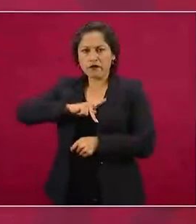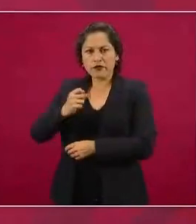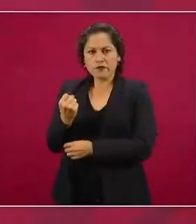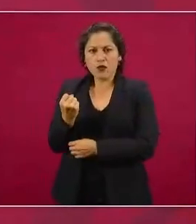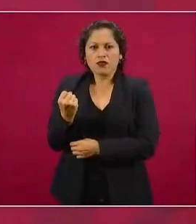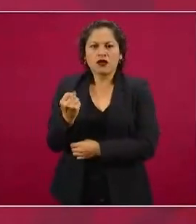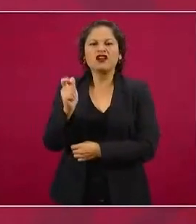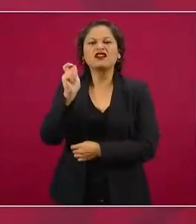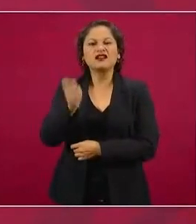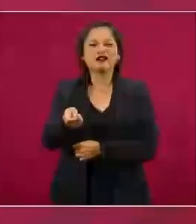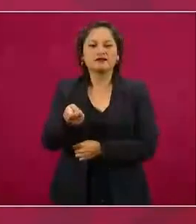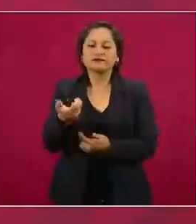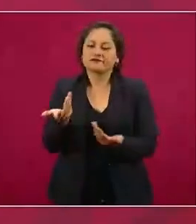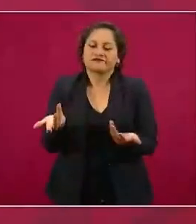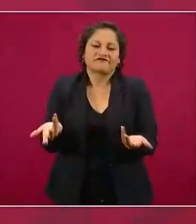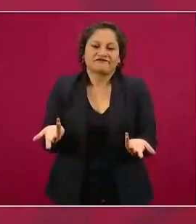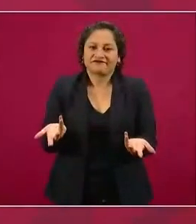es